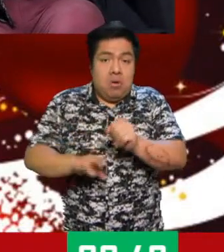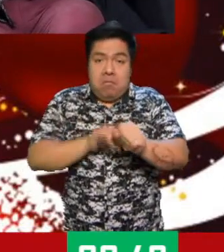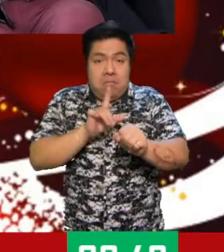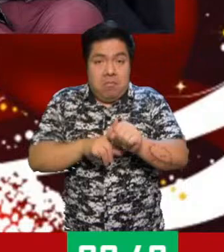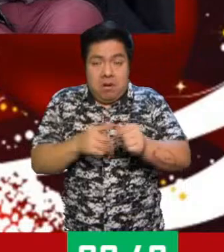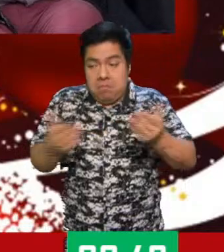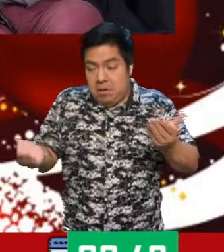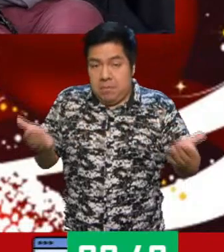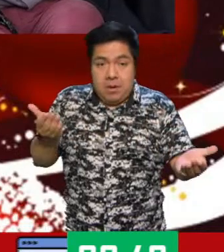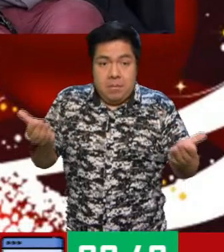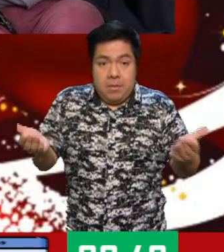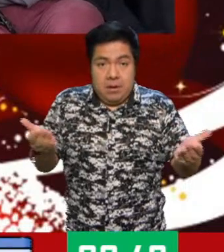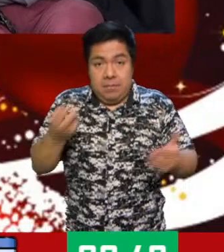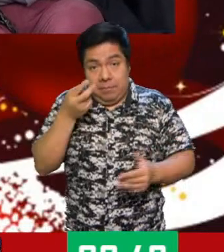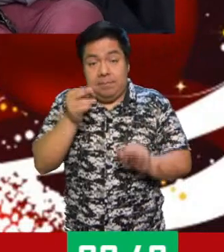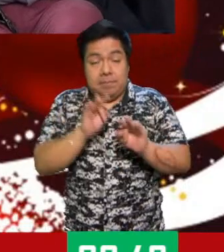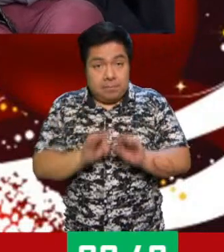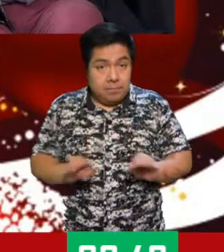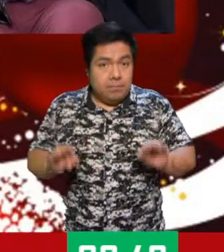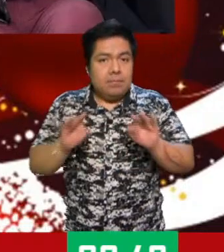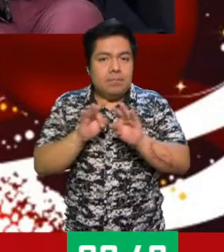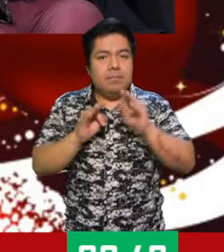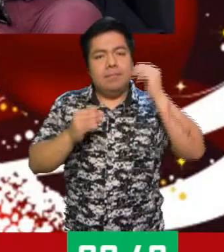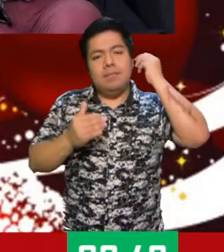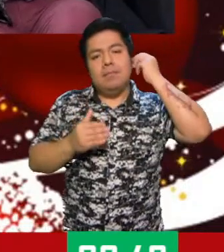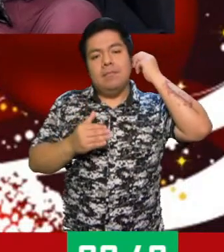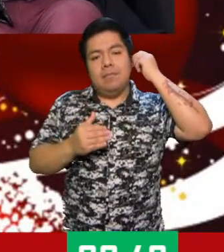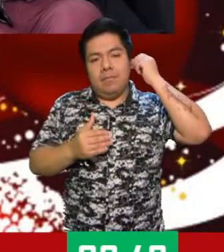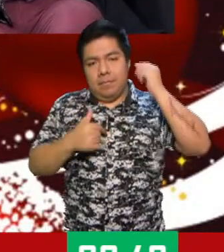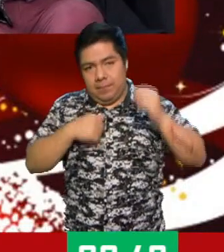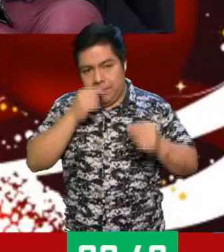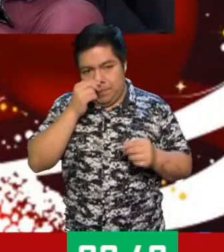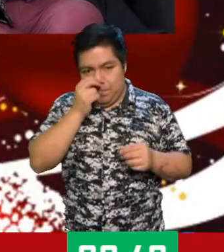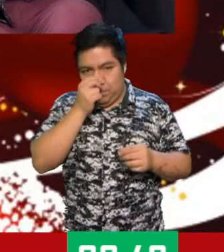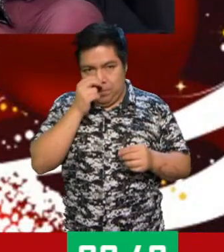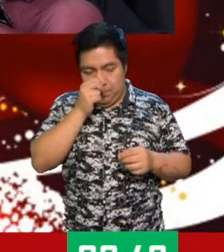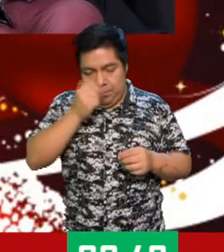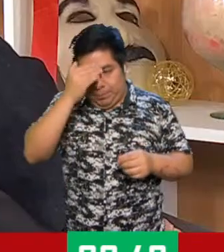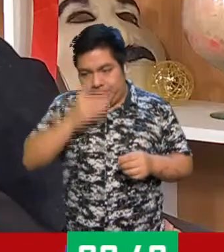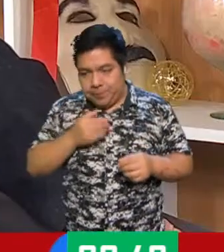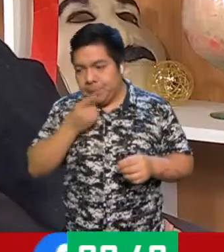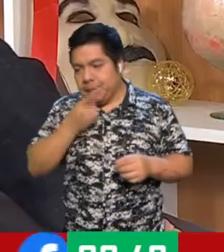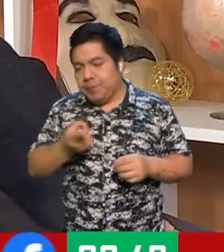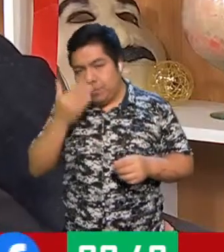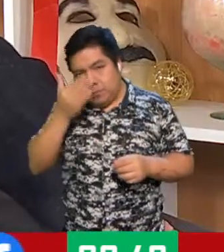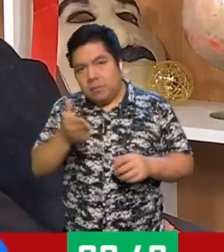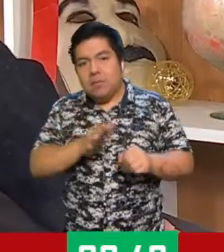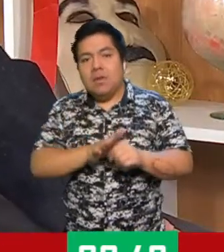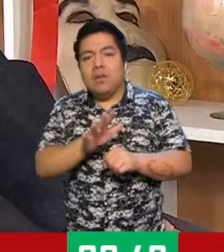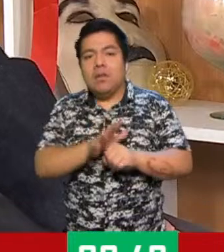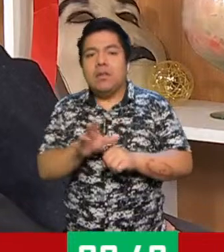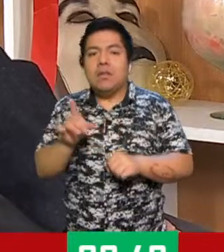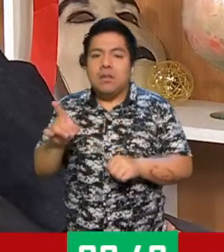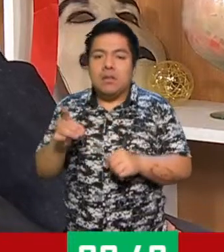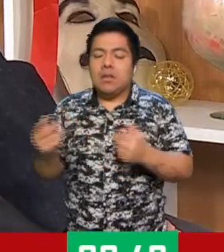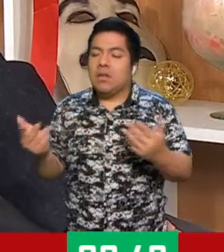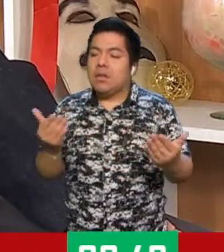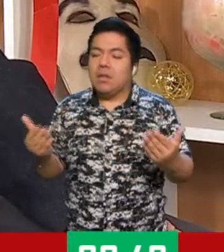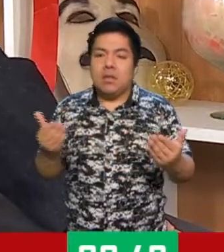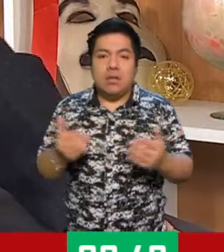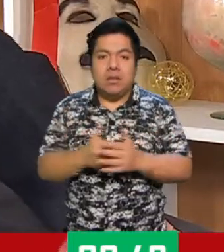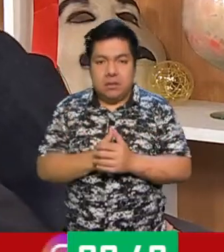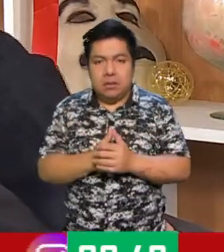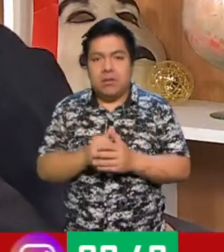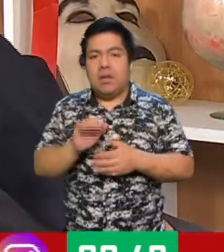es importante, ¿no? Y luego, bueno, yo también quisiera cerrar el comentario hablando de lo que ocurre con esta